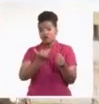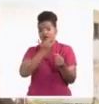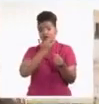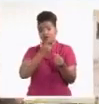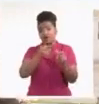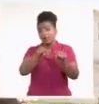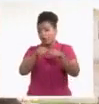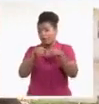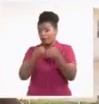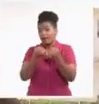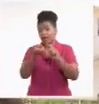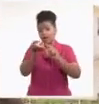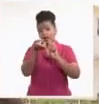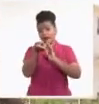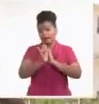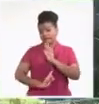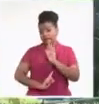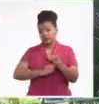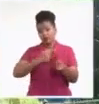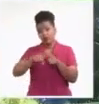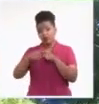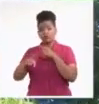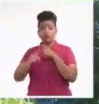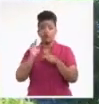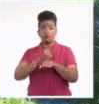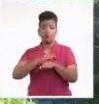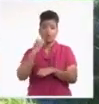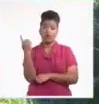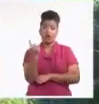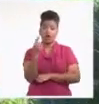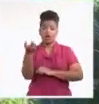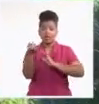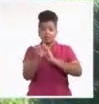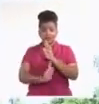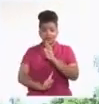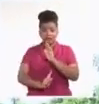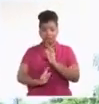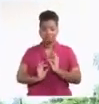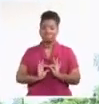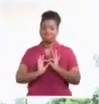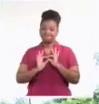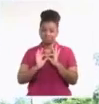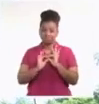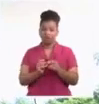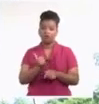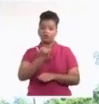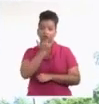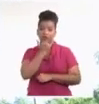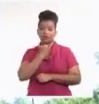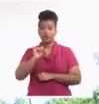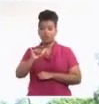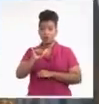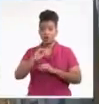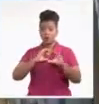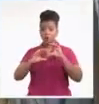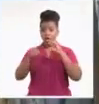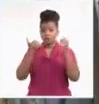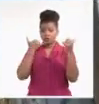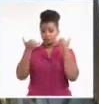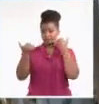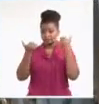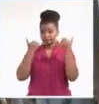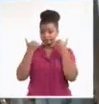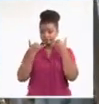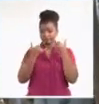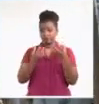esas redes este huracán. La electricidad sufrió un gran efecto, también las comunicaciones. La cantidad